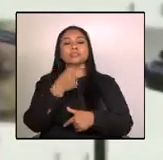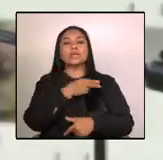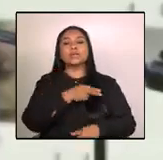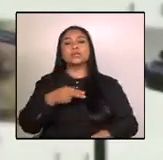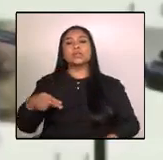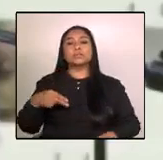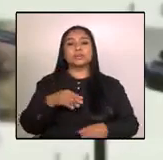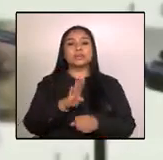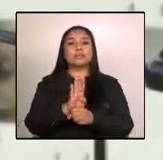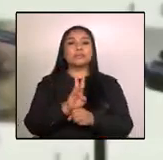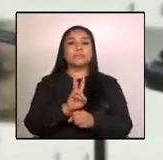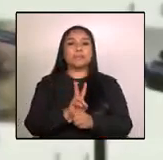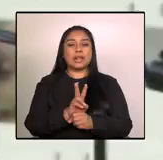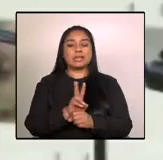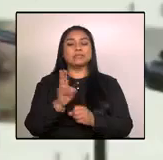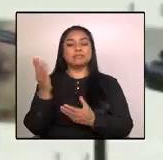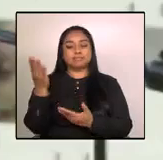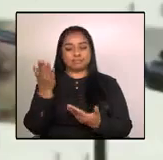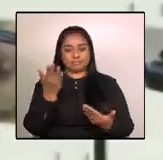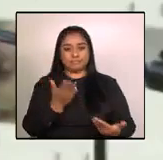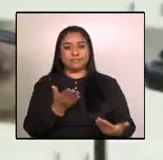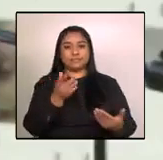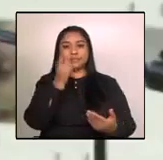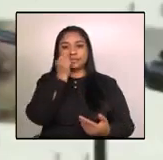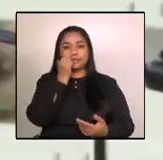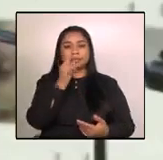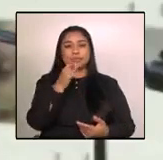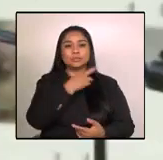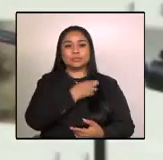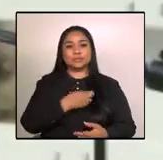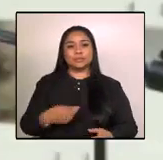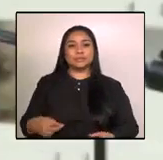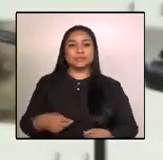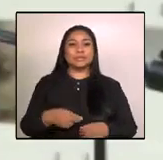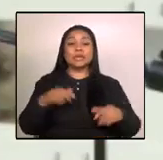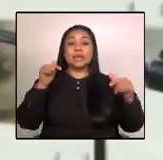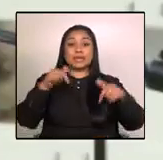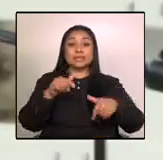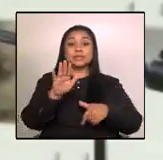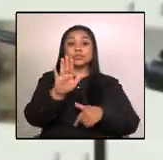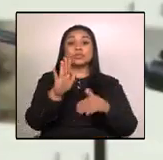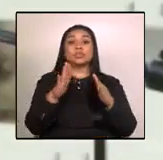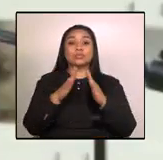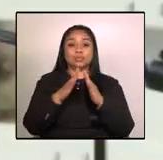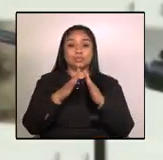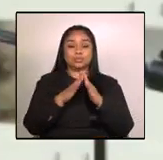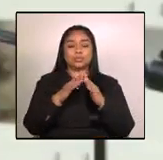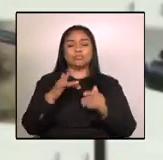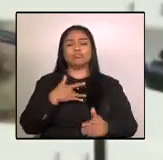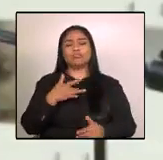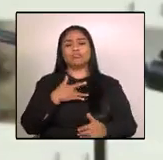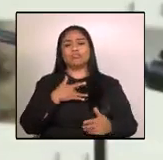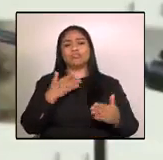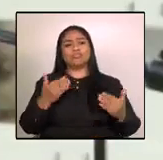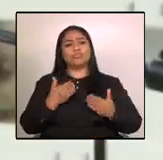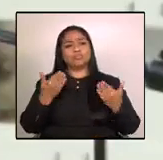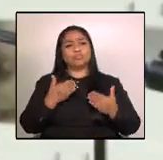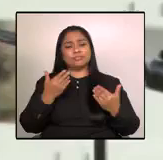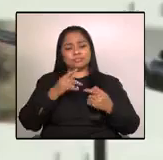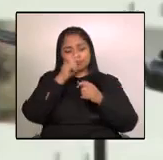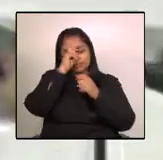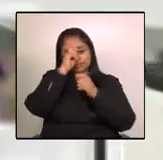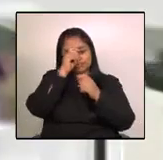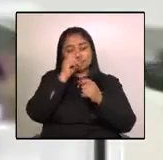Baja Verapaz le doy la más cordial bienvenida, señor presidente. Esta es su casa, me siento muy contenta y muy honrada